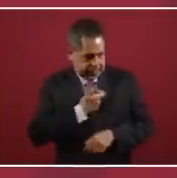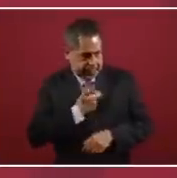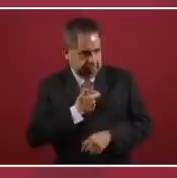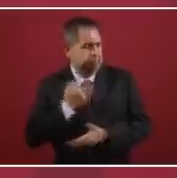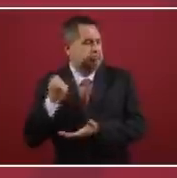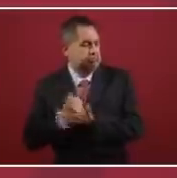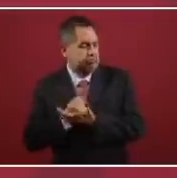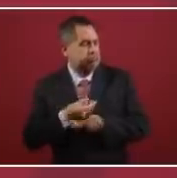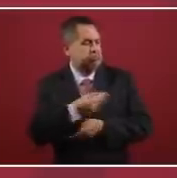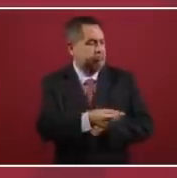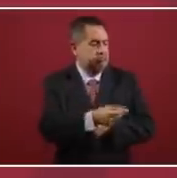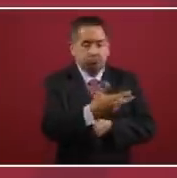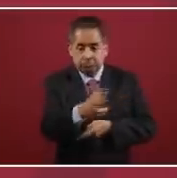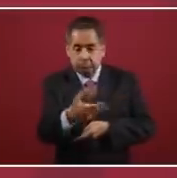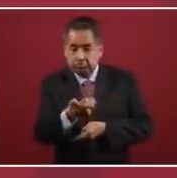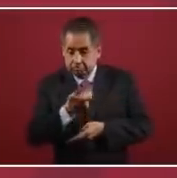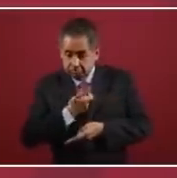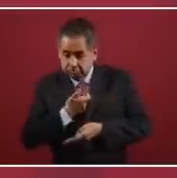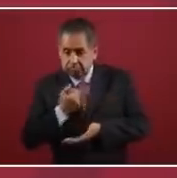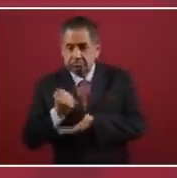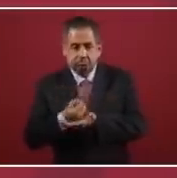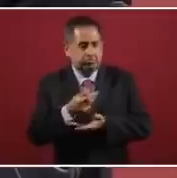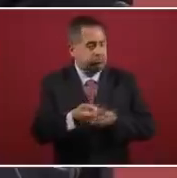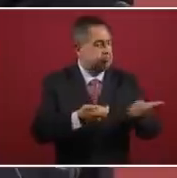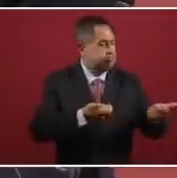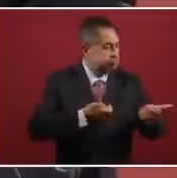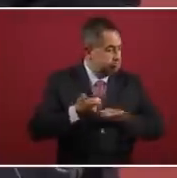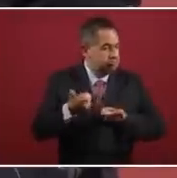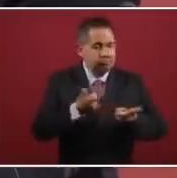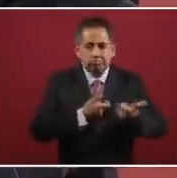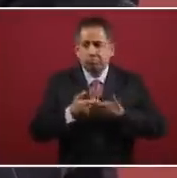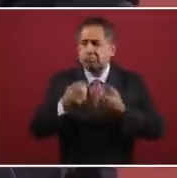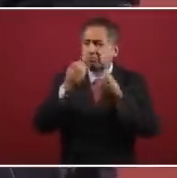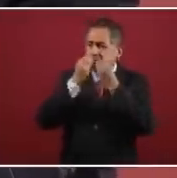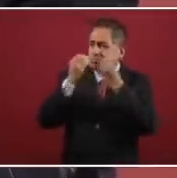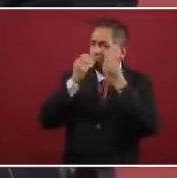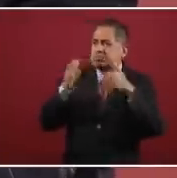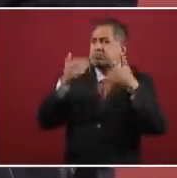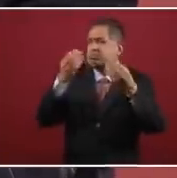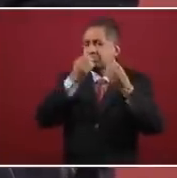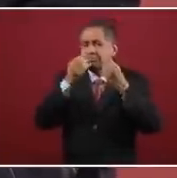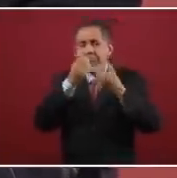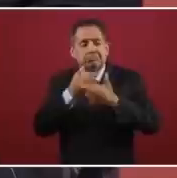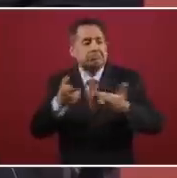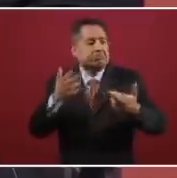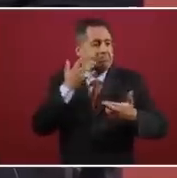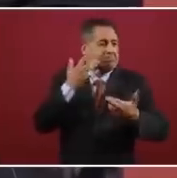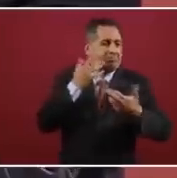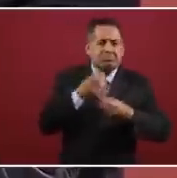todo era en los desayunos, en las comidas,